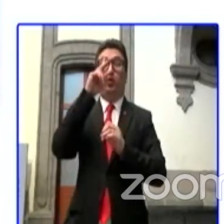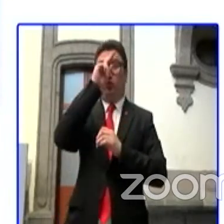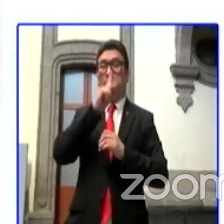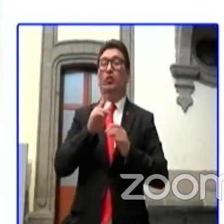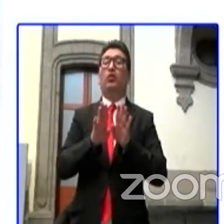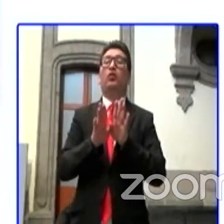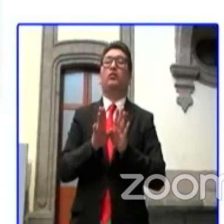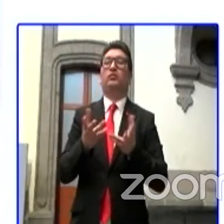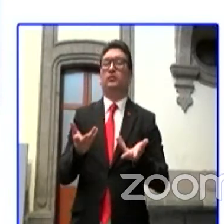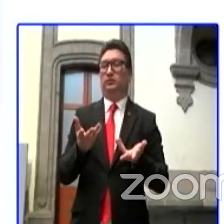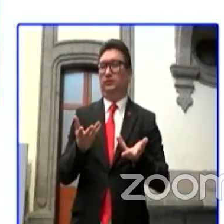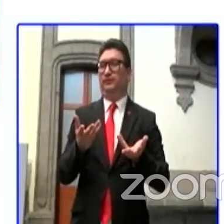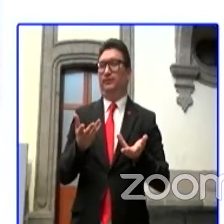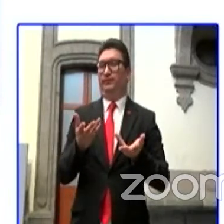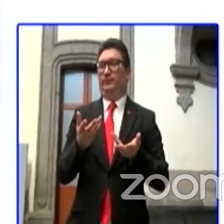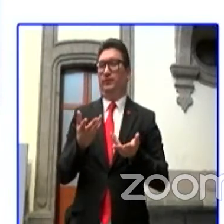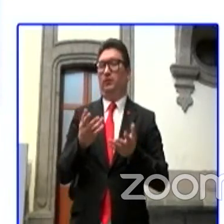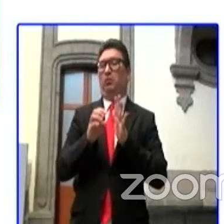decir, si hay